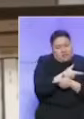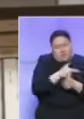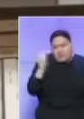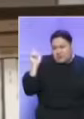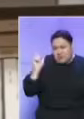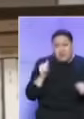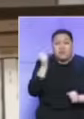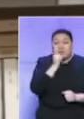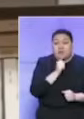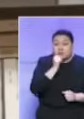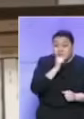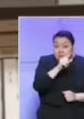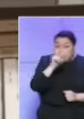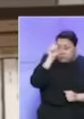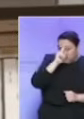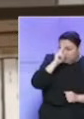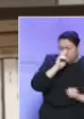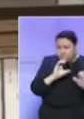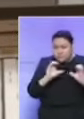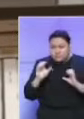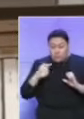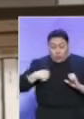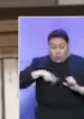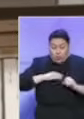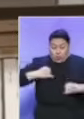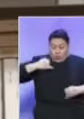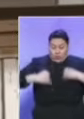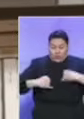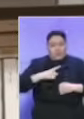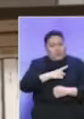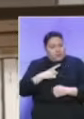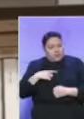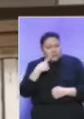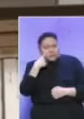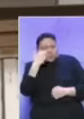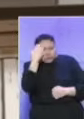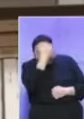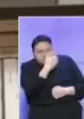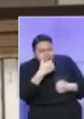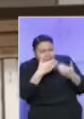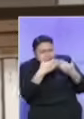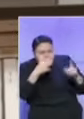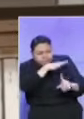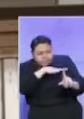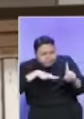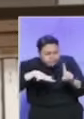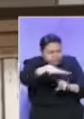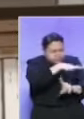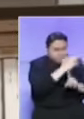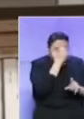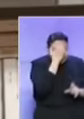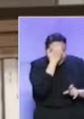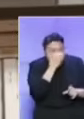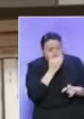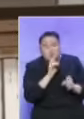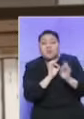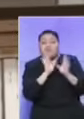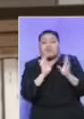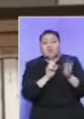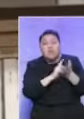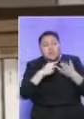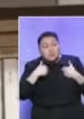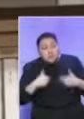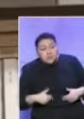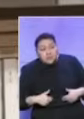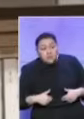prudencia forman parte de las y los jueces en sus decisiones. La visión amplia y contextual es su deber ante casos que involucran derechos